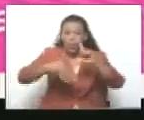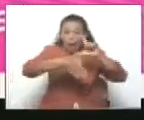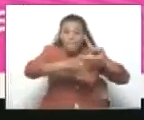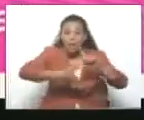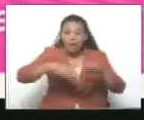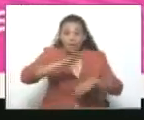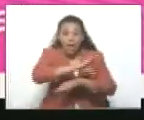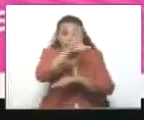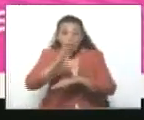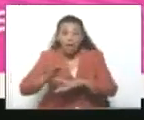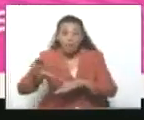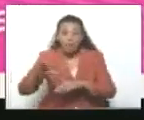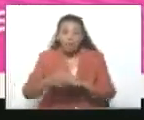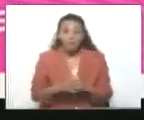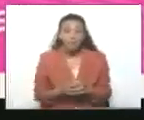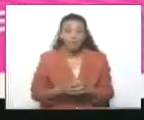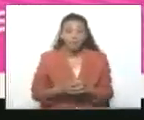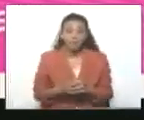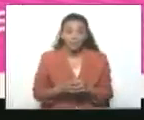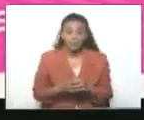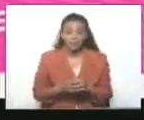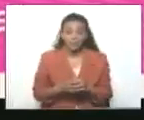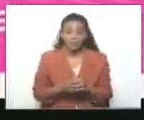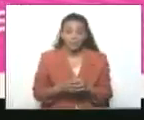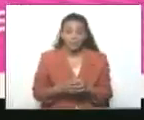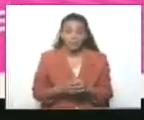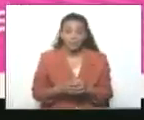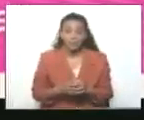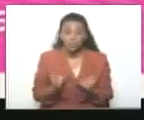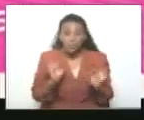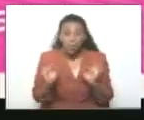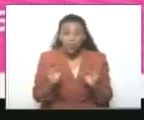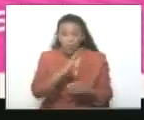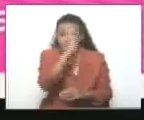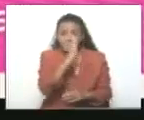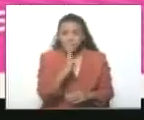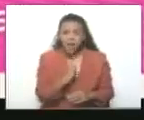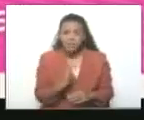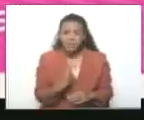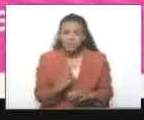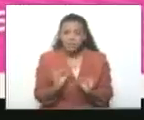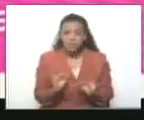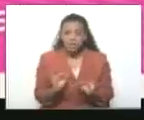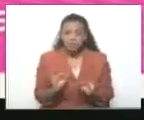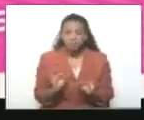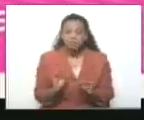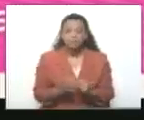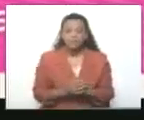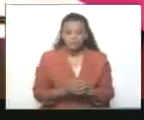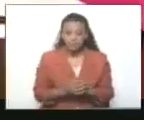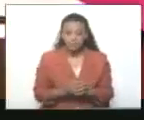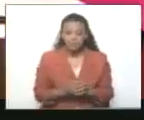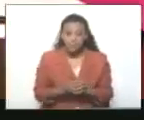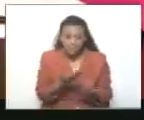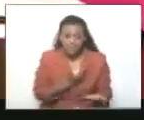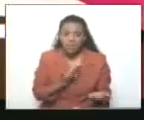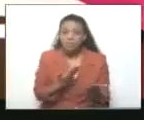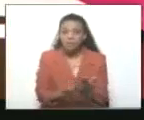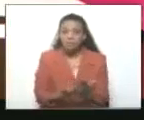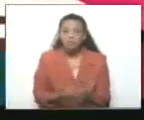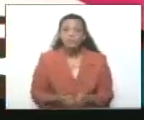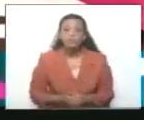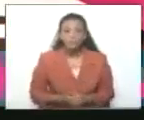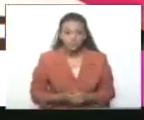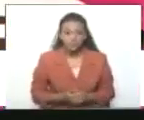el Caribe, en especial de integración con Colombia y Brasil, José Félix Rivas, presente,